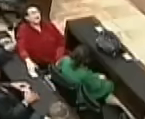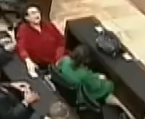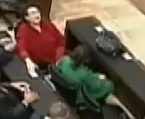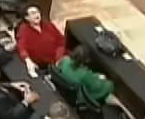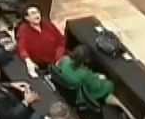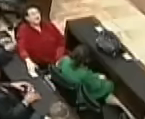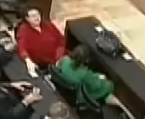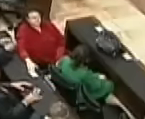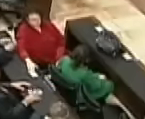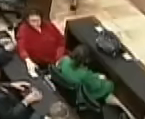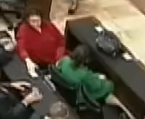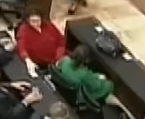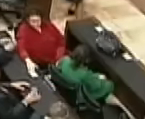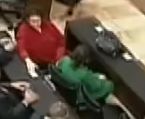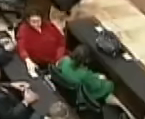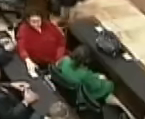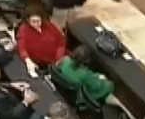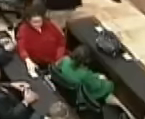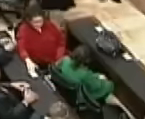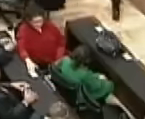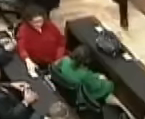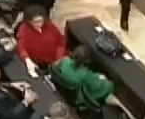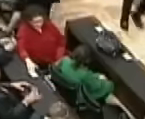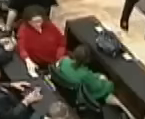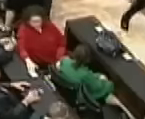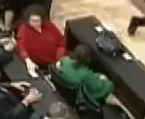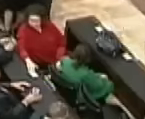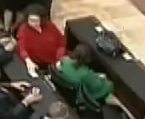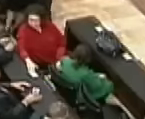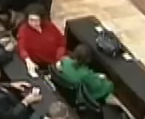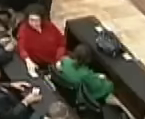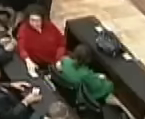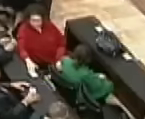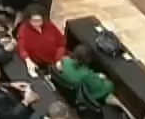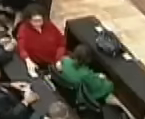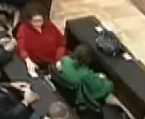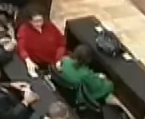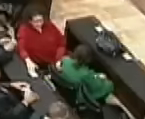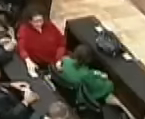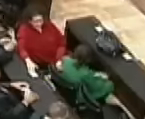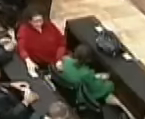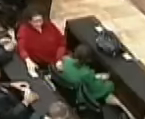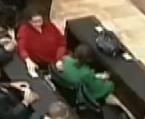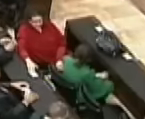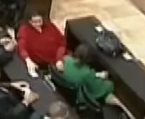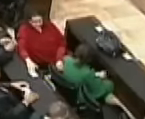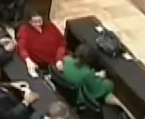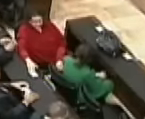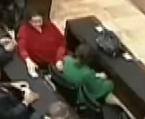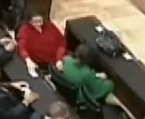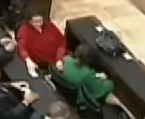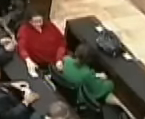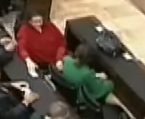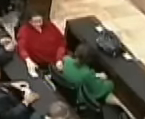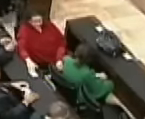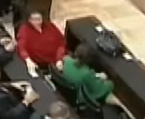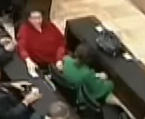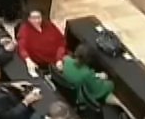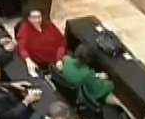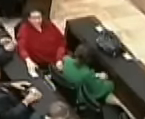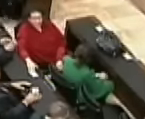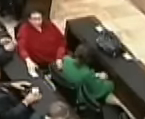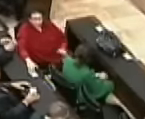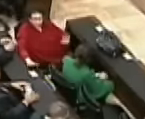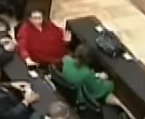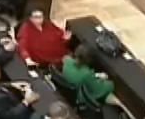la consulta pública donde han participado todos los sectores de nuestro país. Recordamos que el año 2023 cerró con números satisfactorios 14